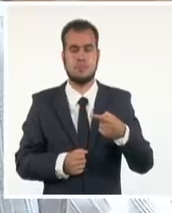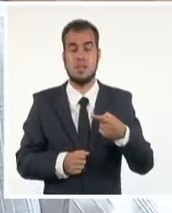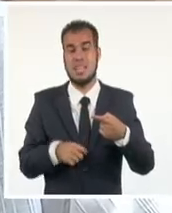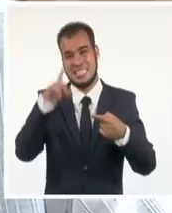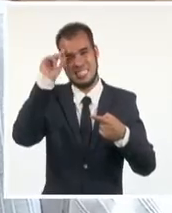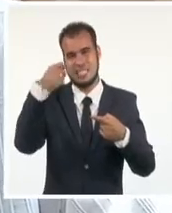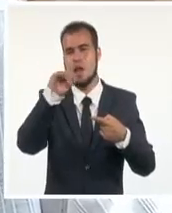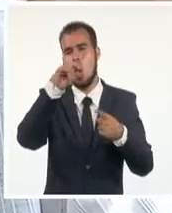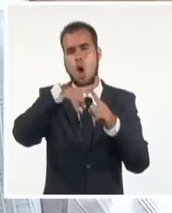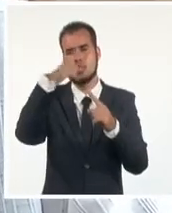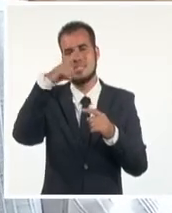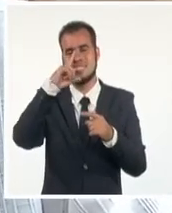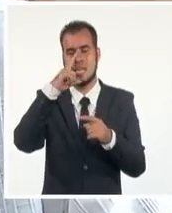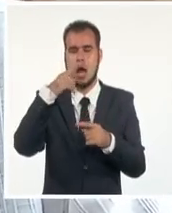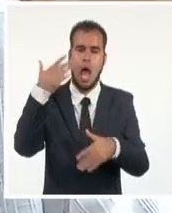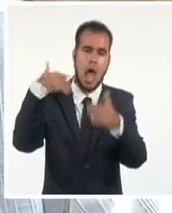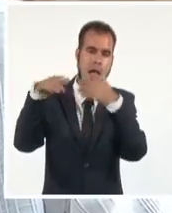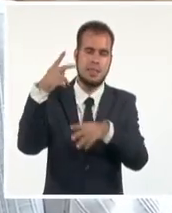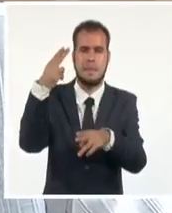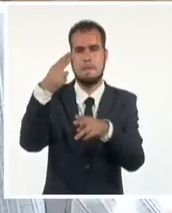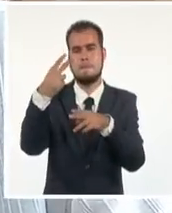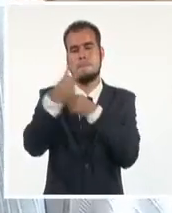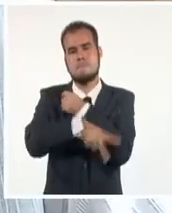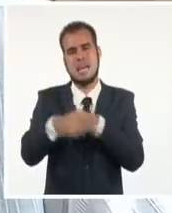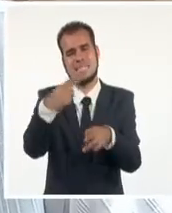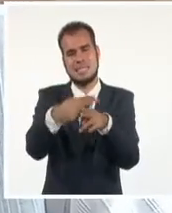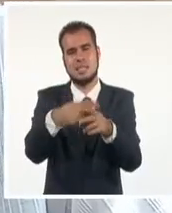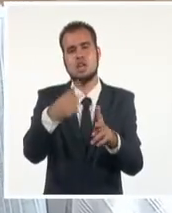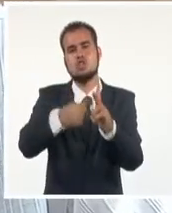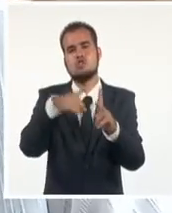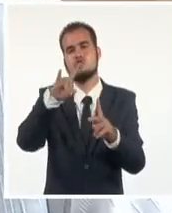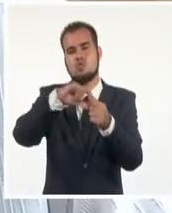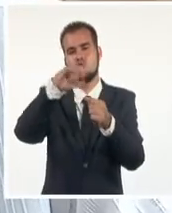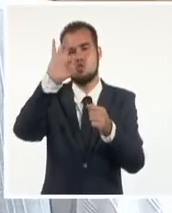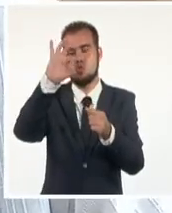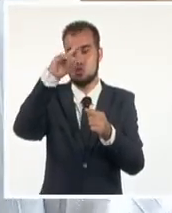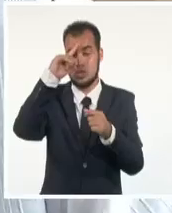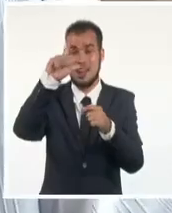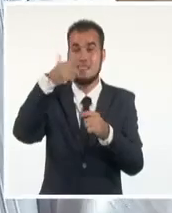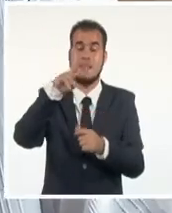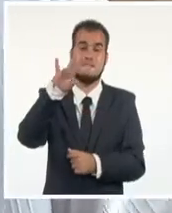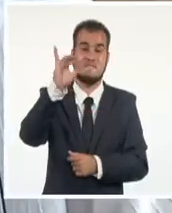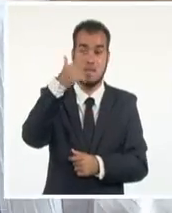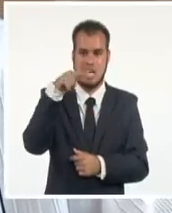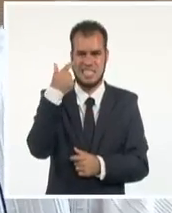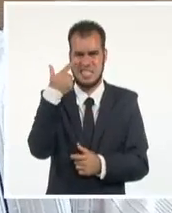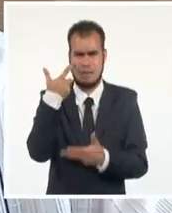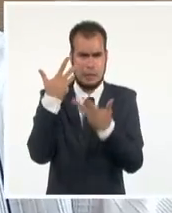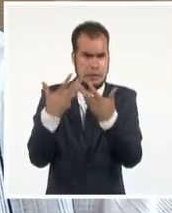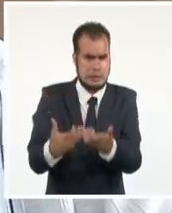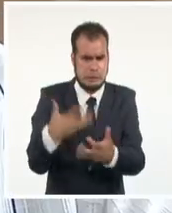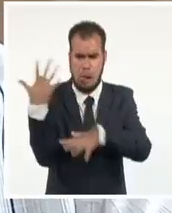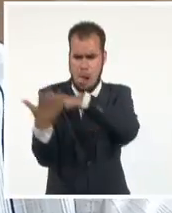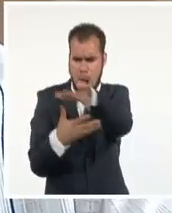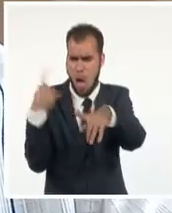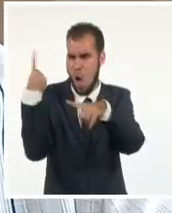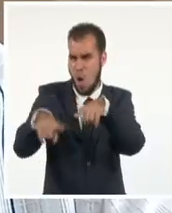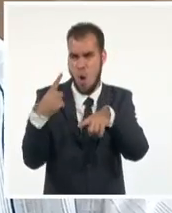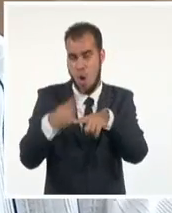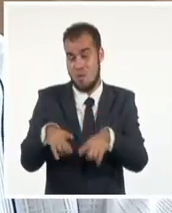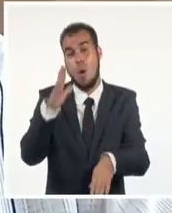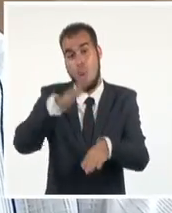país pueda recibirla o para que la podamos pedir. De hecho, tenemos incluso legislación que canaliza eso, concretamente